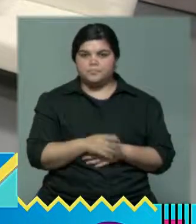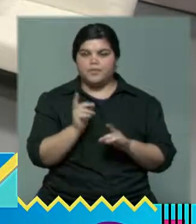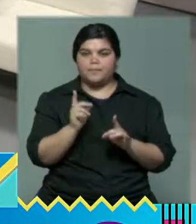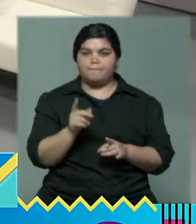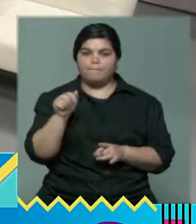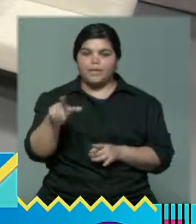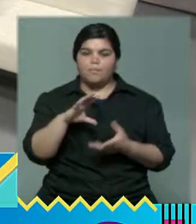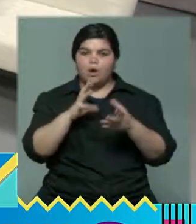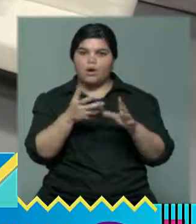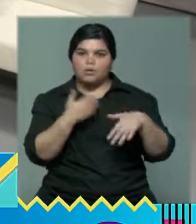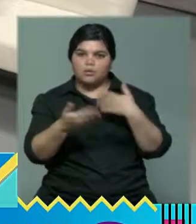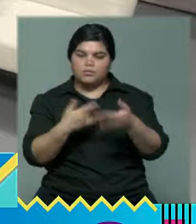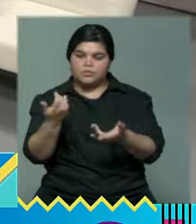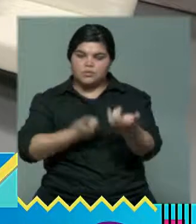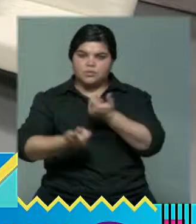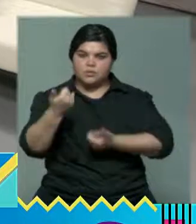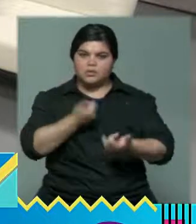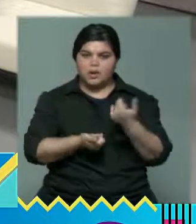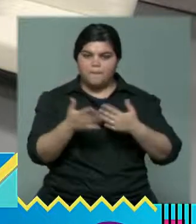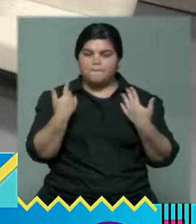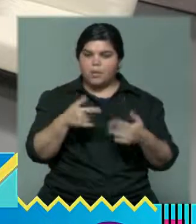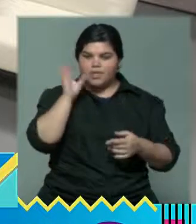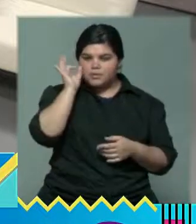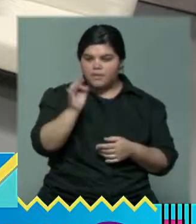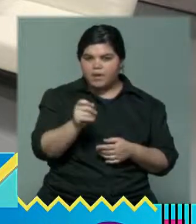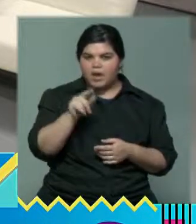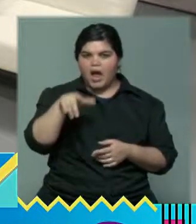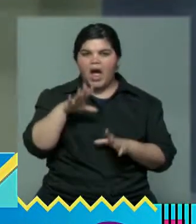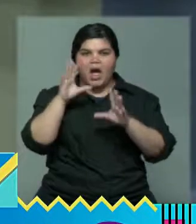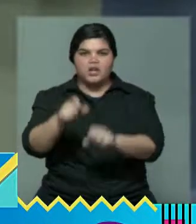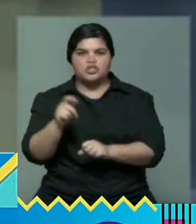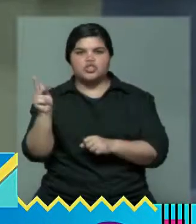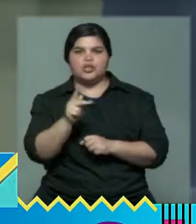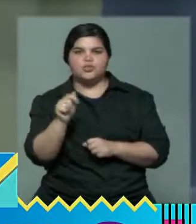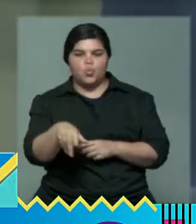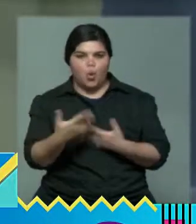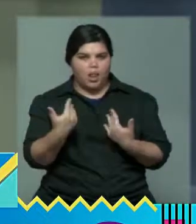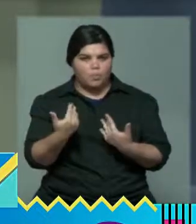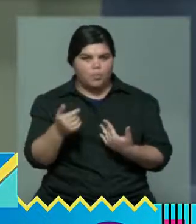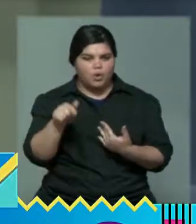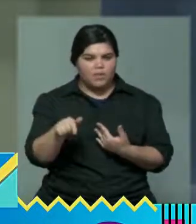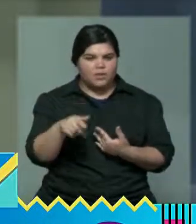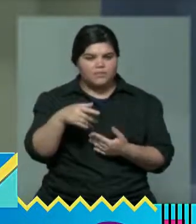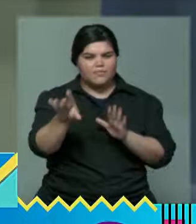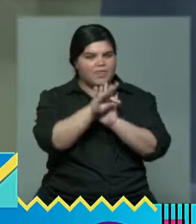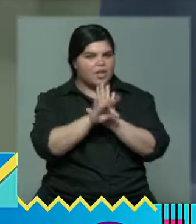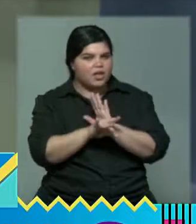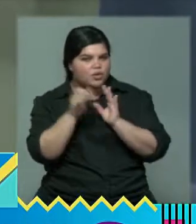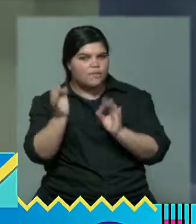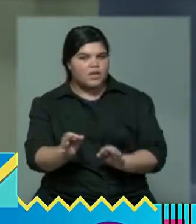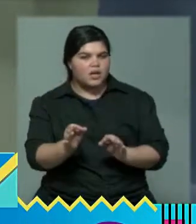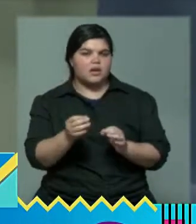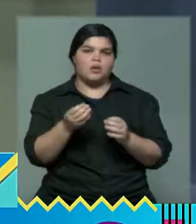ir midiendo justamente en los agresores sexuales para también tener datos para saber cuál es el